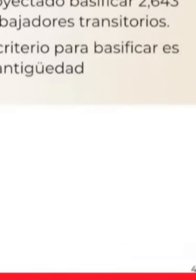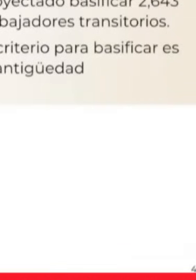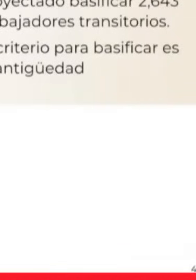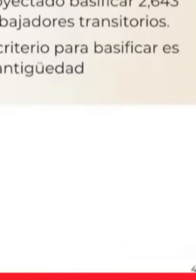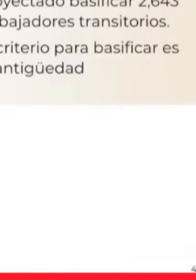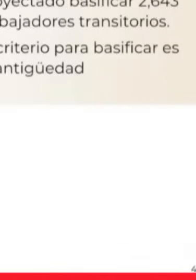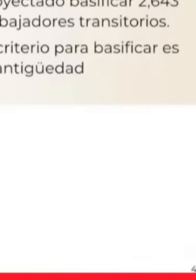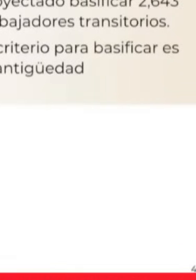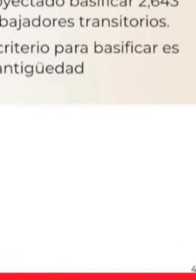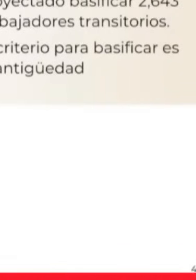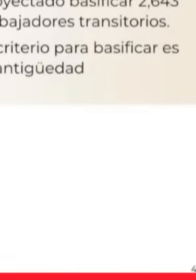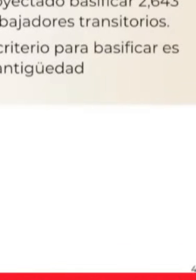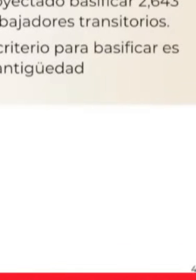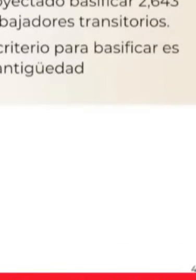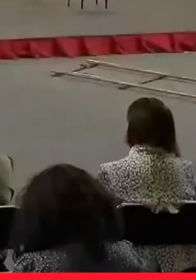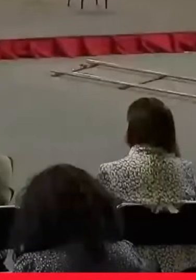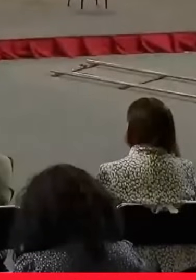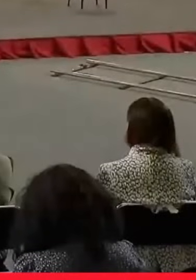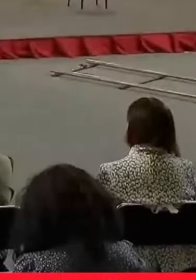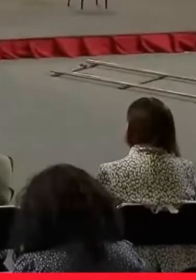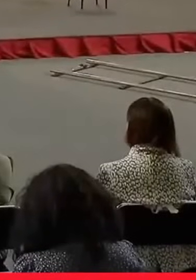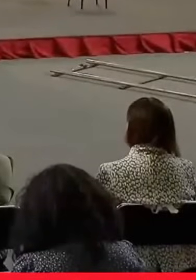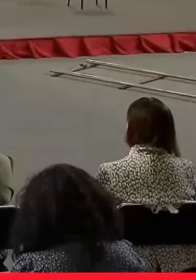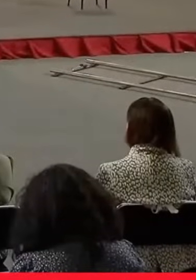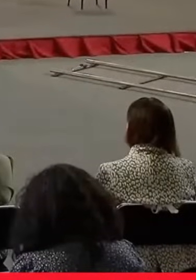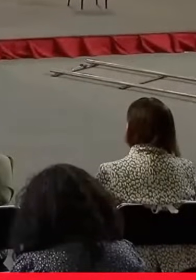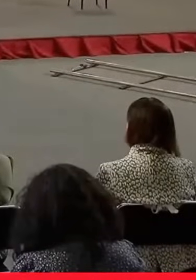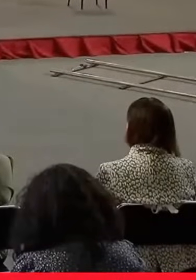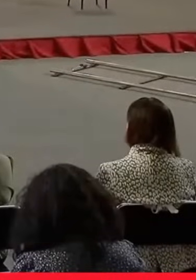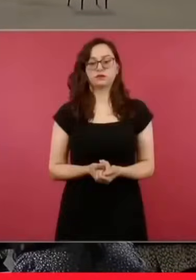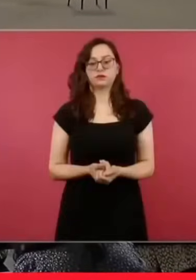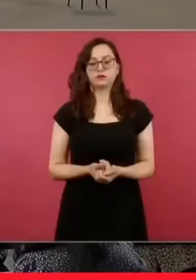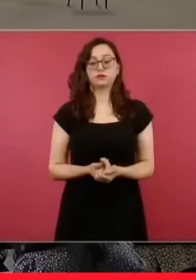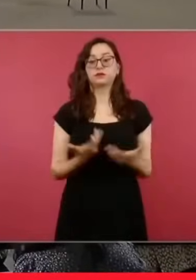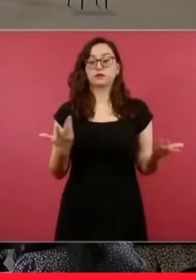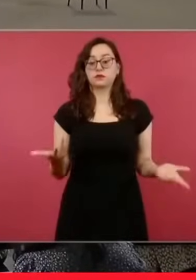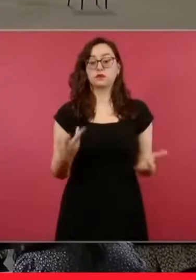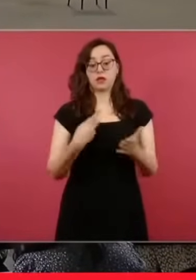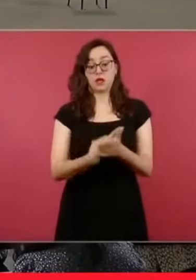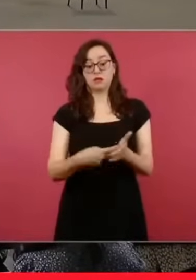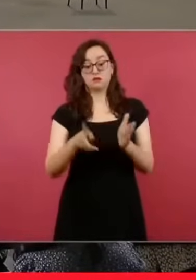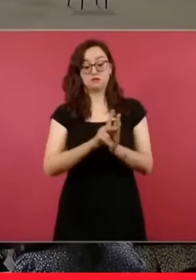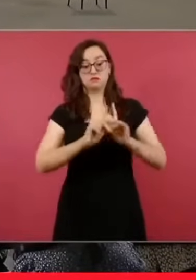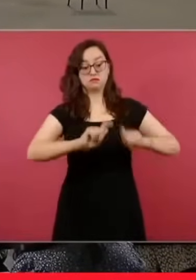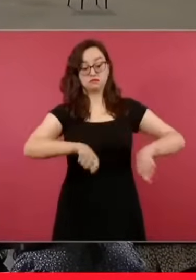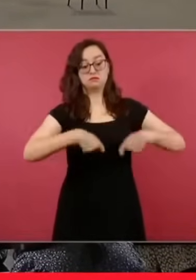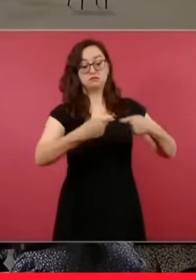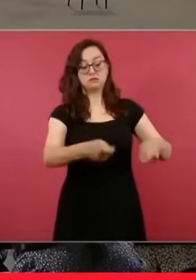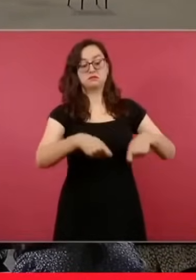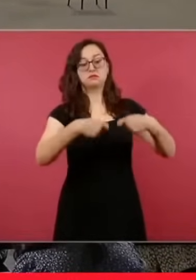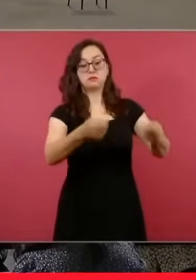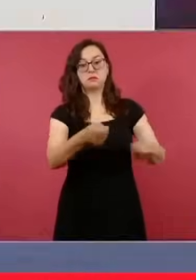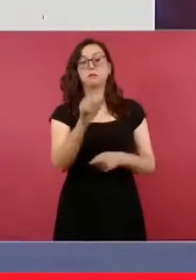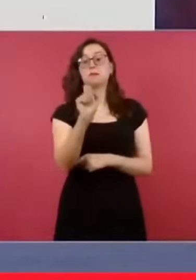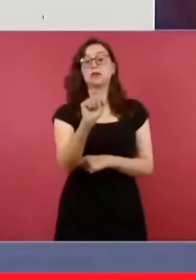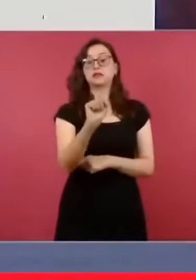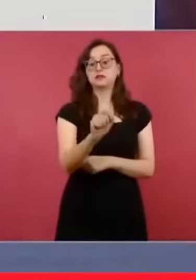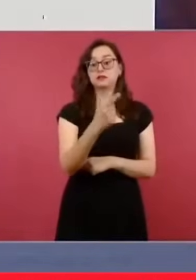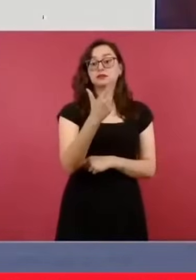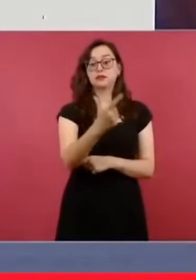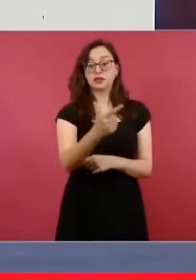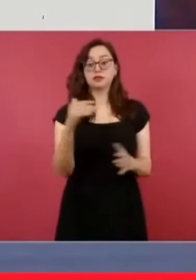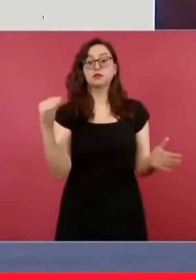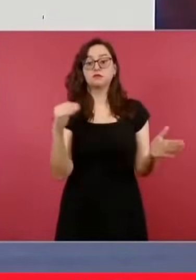más antiguos primeros. Llevamos 27,000 al día de hoy y queremos cerrar con 30,000 a septiembre